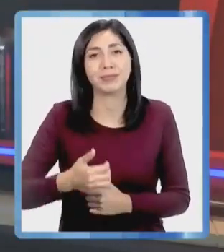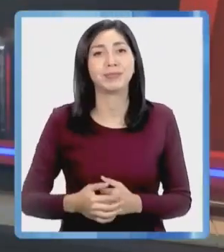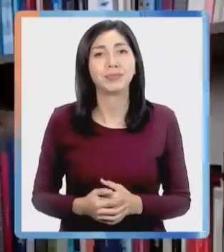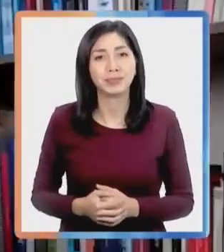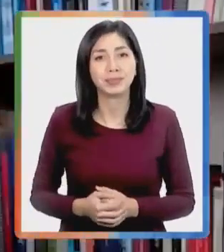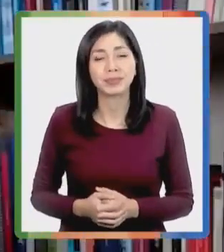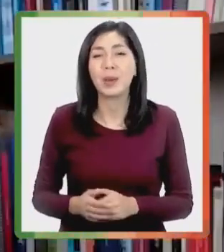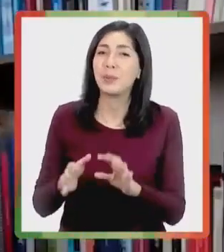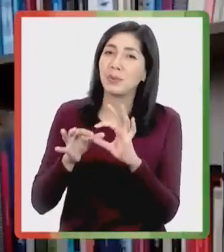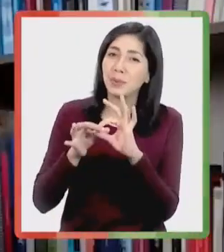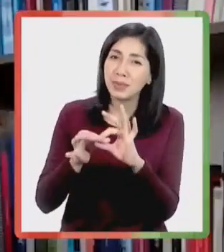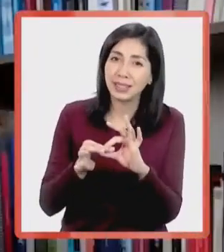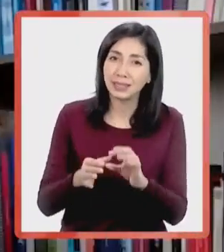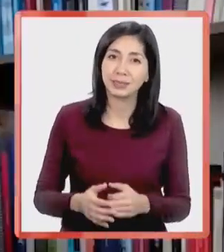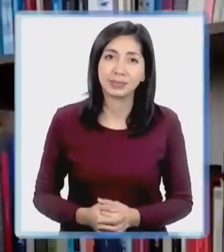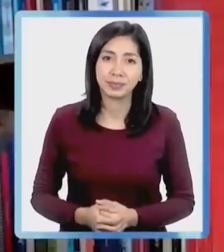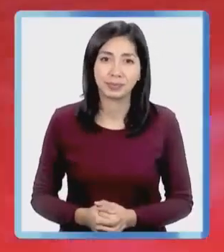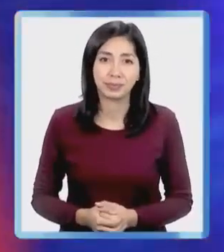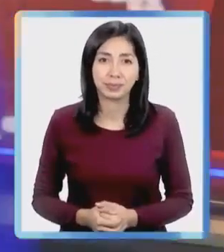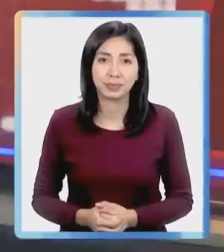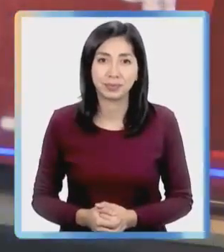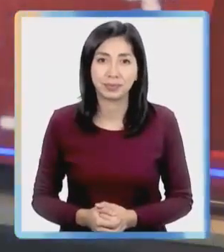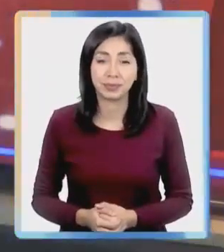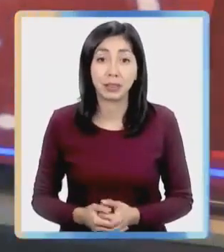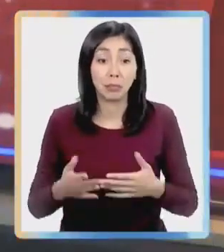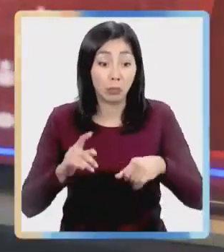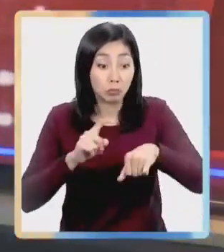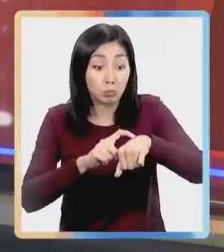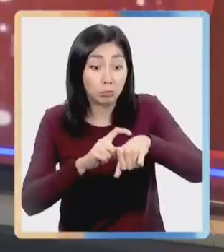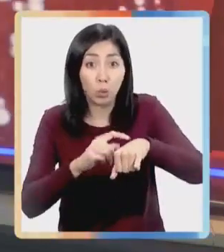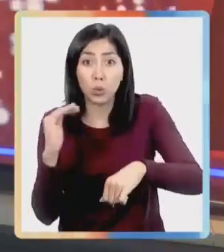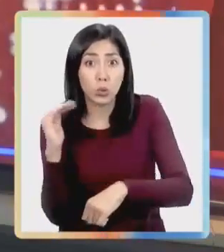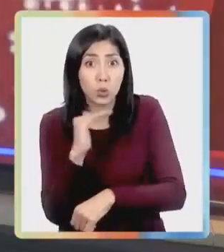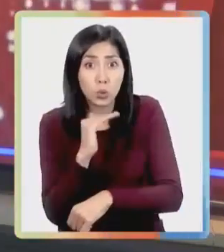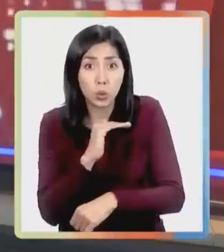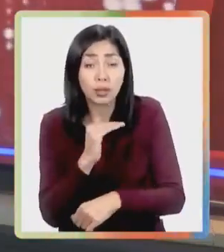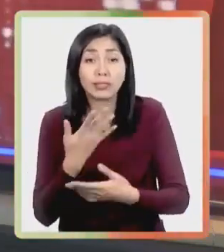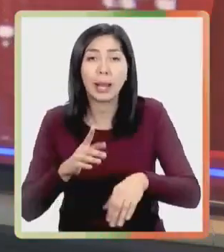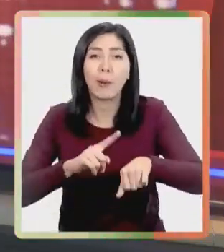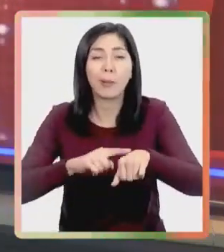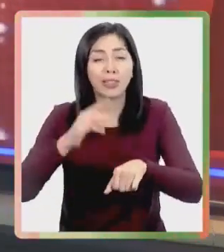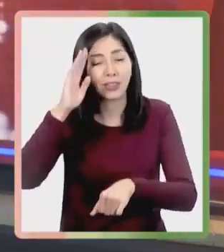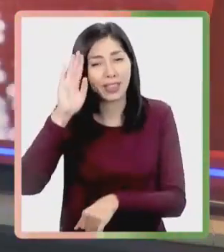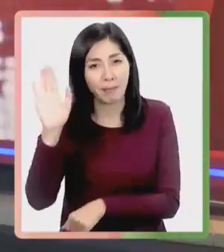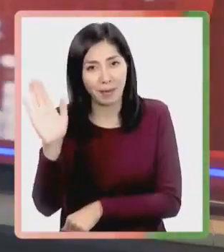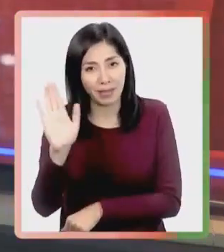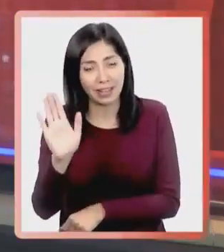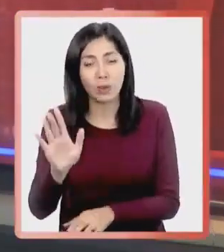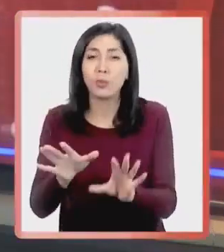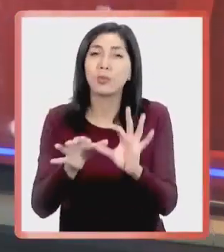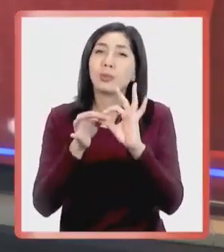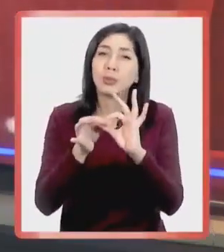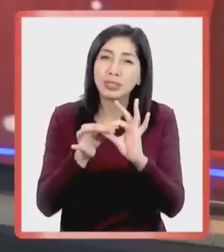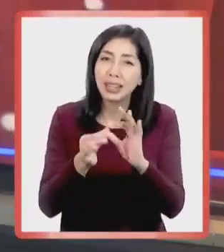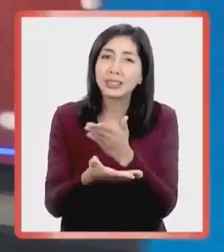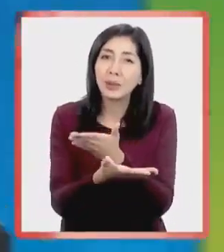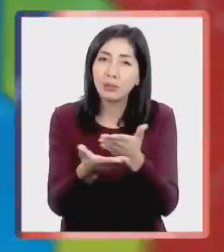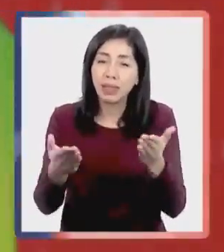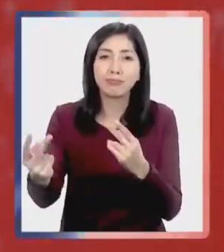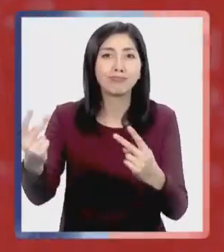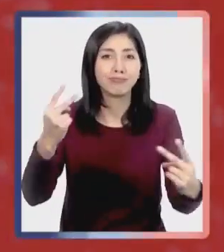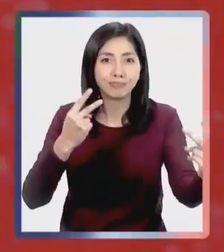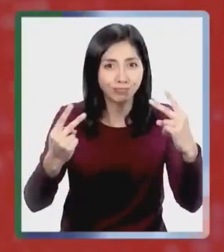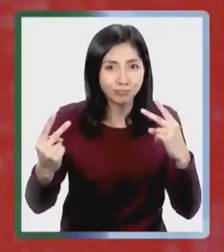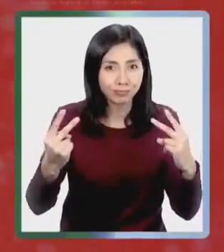disponible. Muchísimas gracias. Bien, se pasó el tiempo rápidamente, ha llegado el momento de despedirnos. Muchísimas gracias